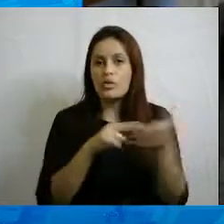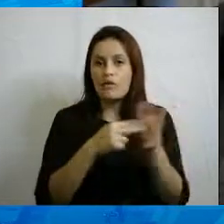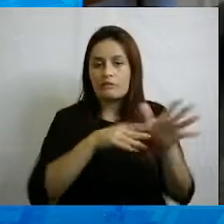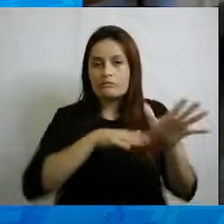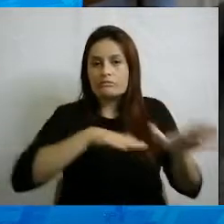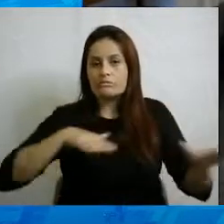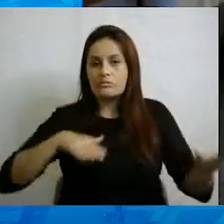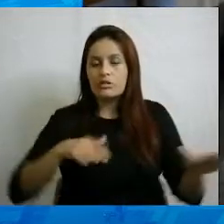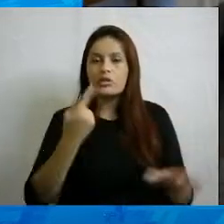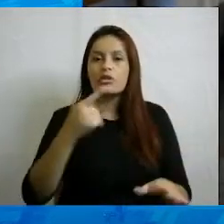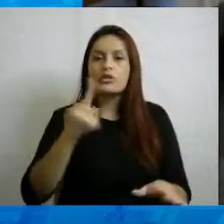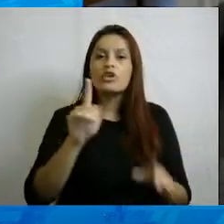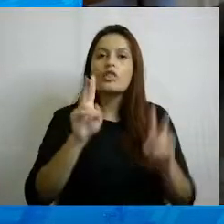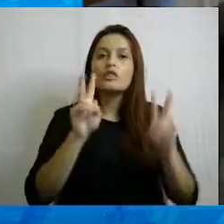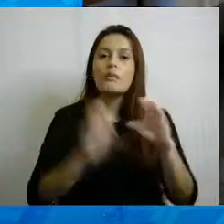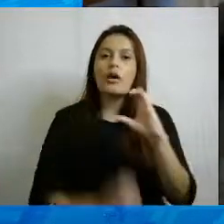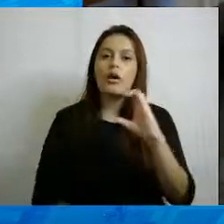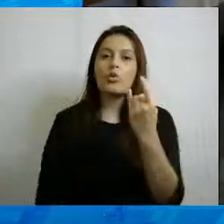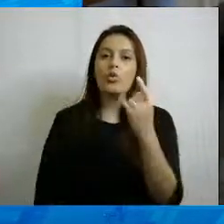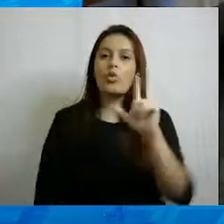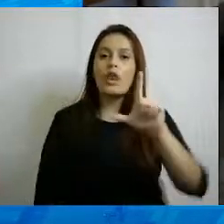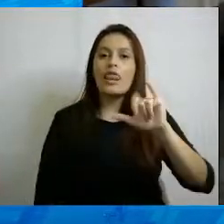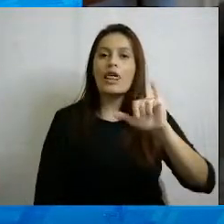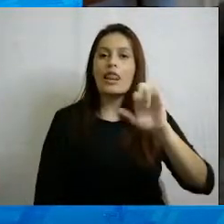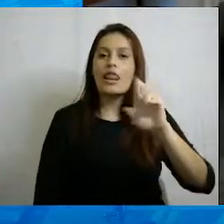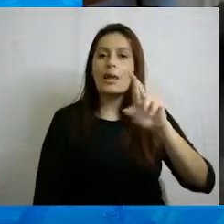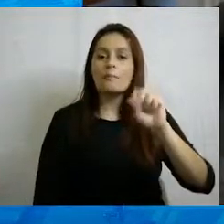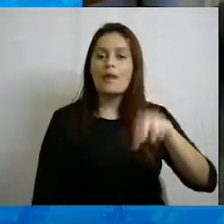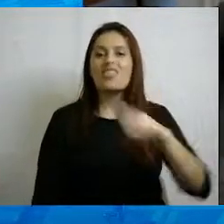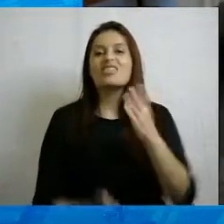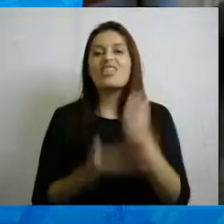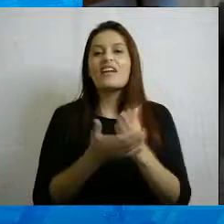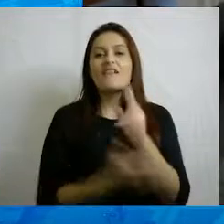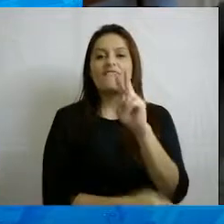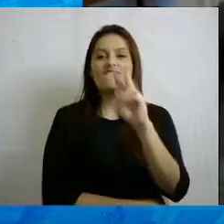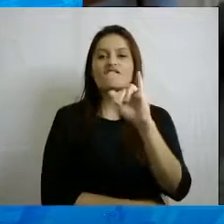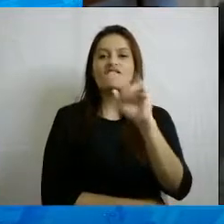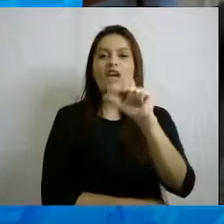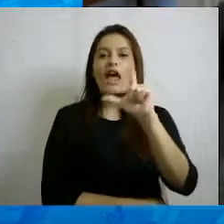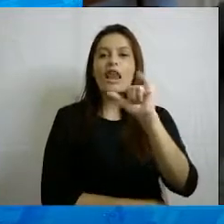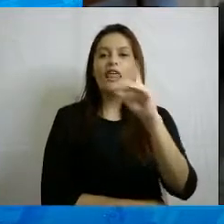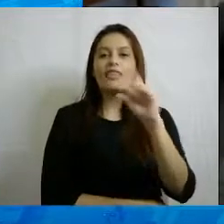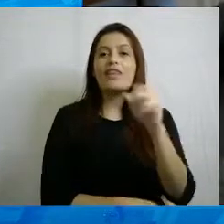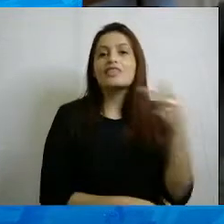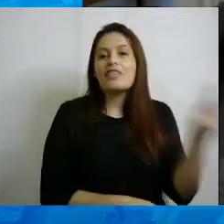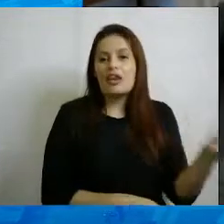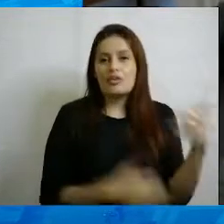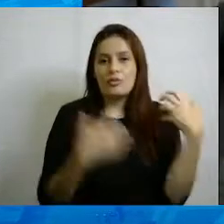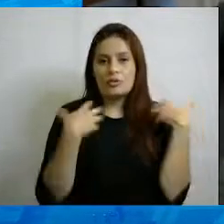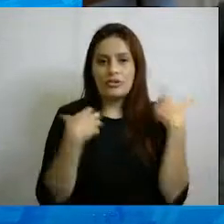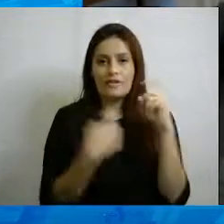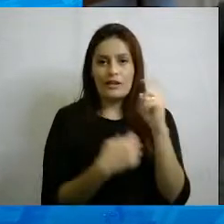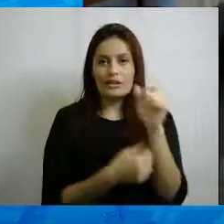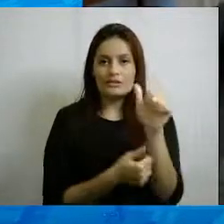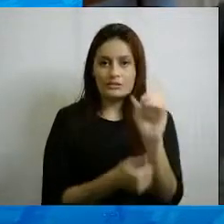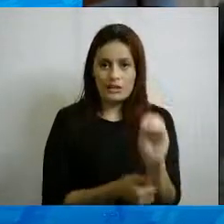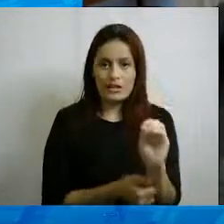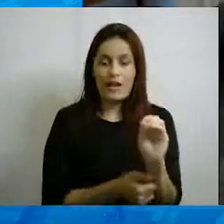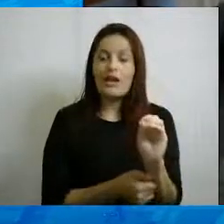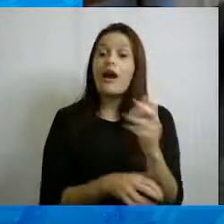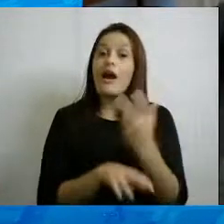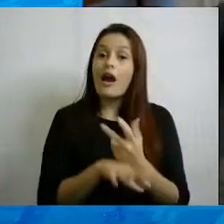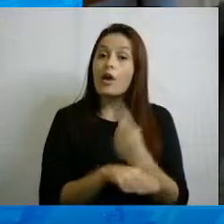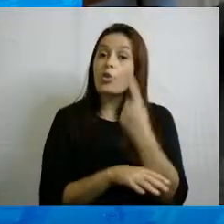que sobre el punto de Culiprán sí o sí tenemos que abordarlo con vialidad, que es de quien depende finalmente la ruta G60. Ahora, hay